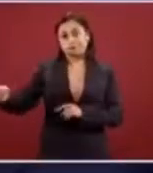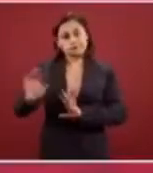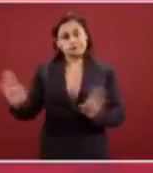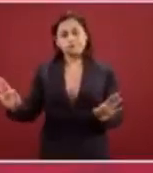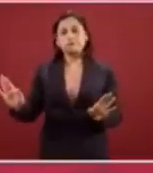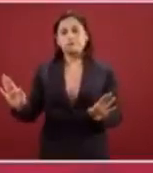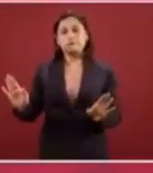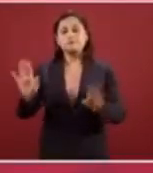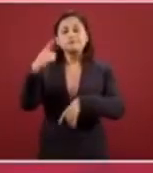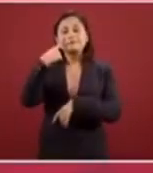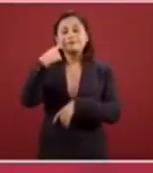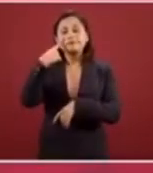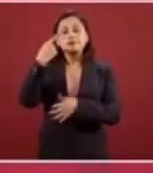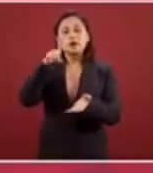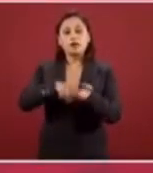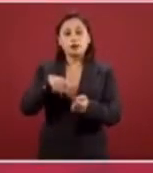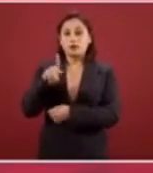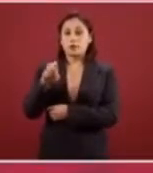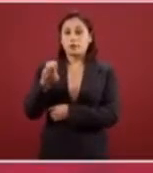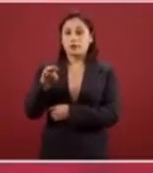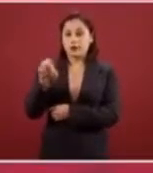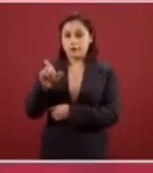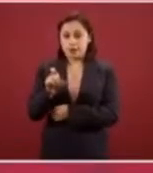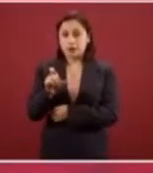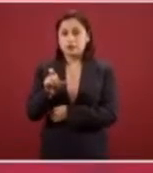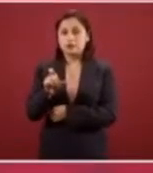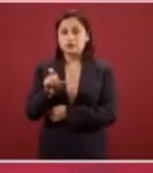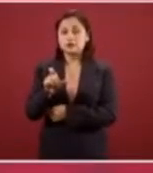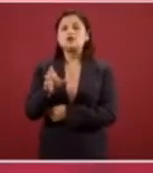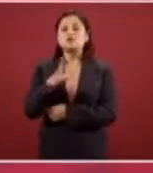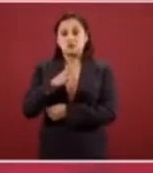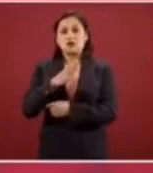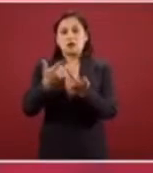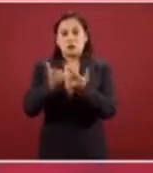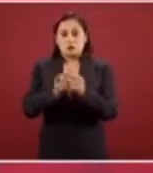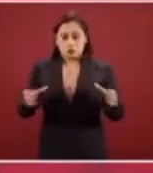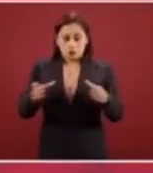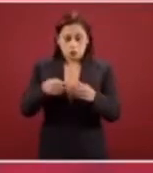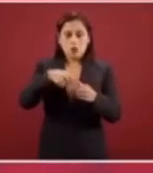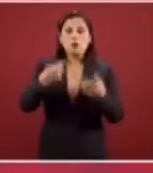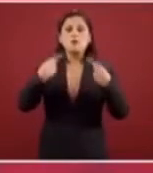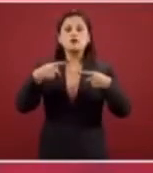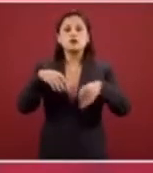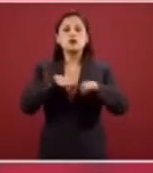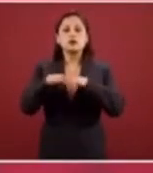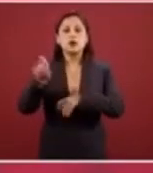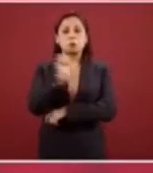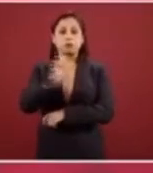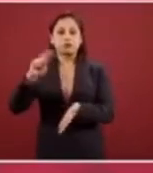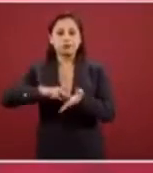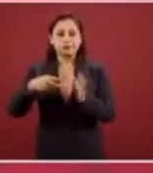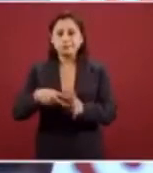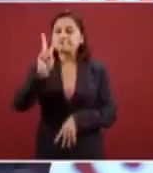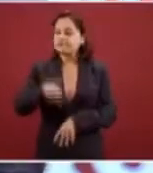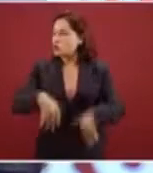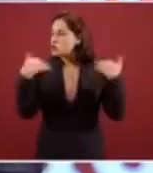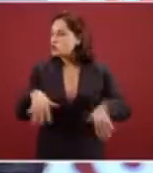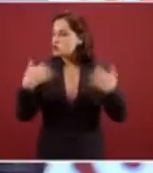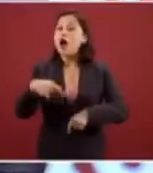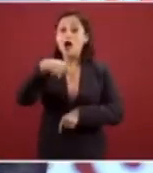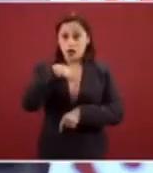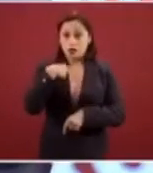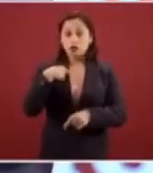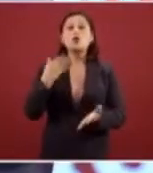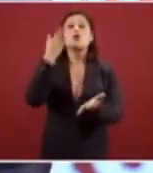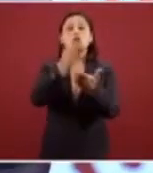En Pemex hay un grupo de técnicos de primer nivel, me consta, ahora que estuve